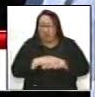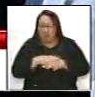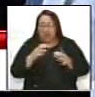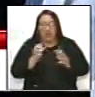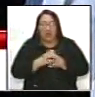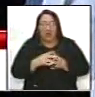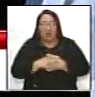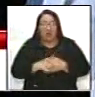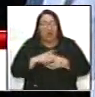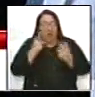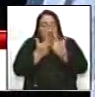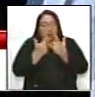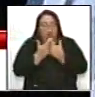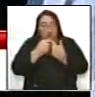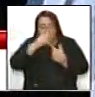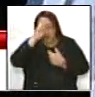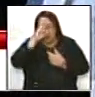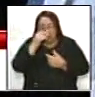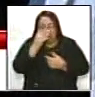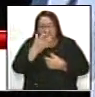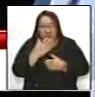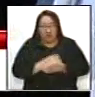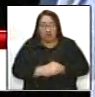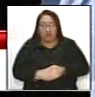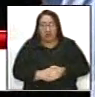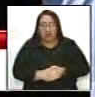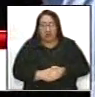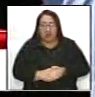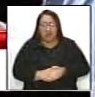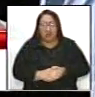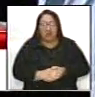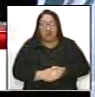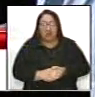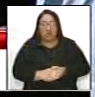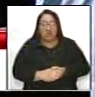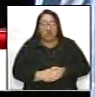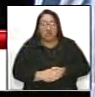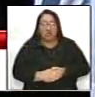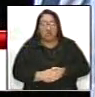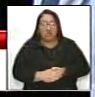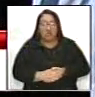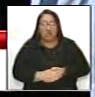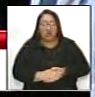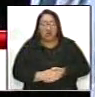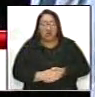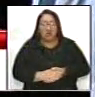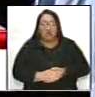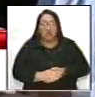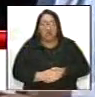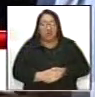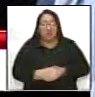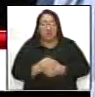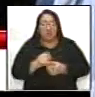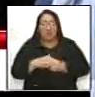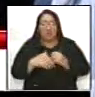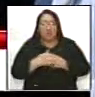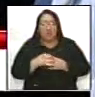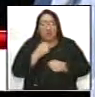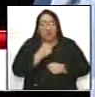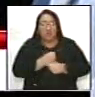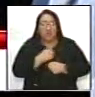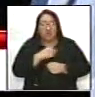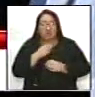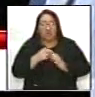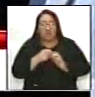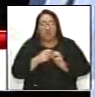las instituciones armadas del país, solicitando a través de su presidencia, ¿no?, que dicho proyecto de ley sea